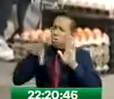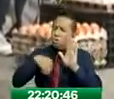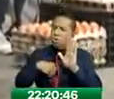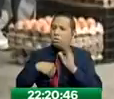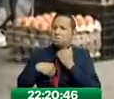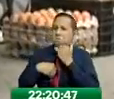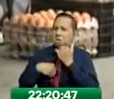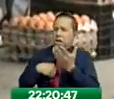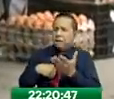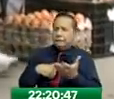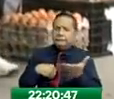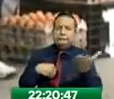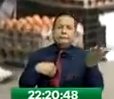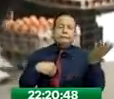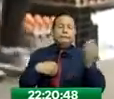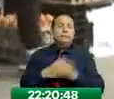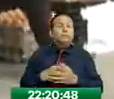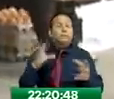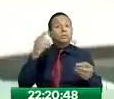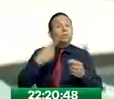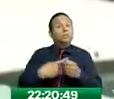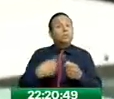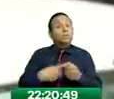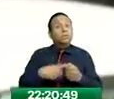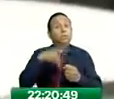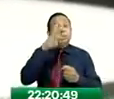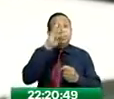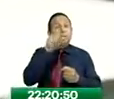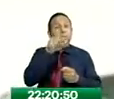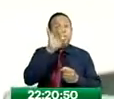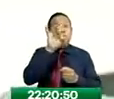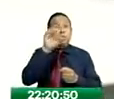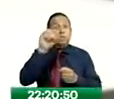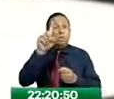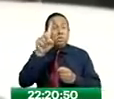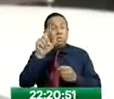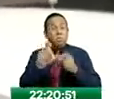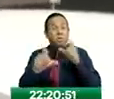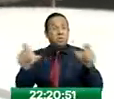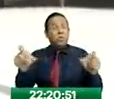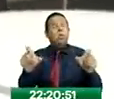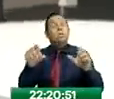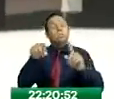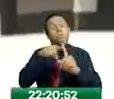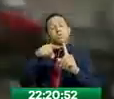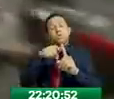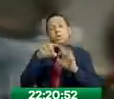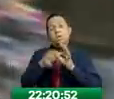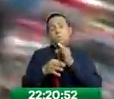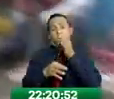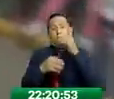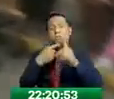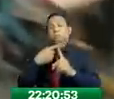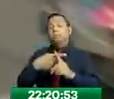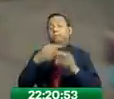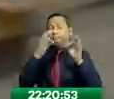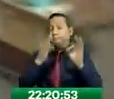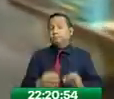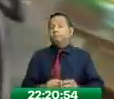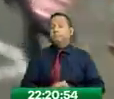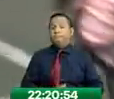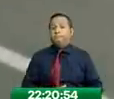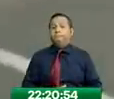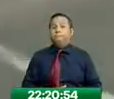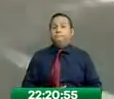Quito registra 6.571 casos positivos de COVID-19. Informó Priscila